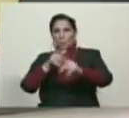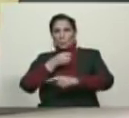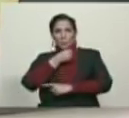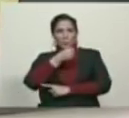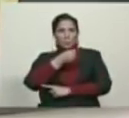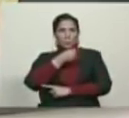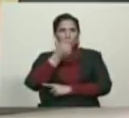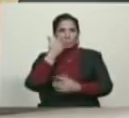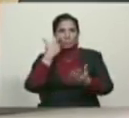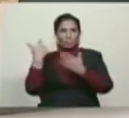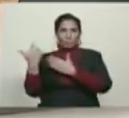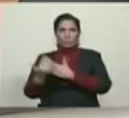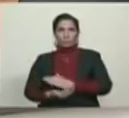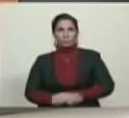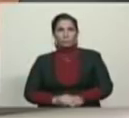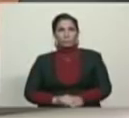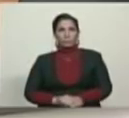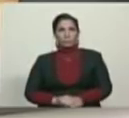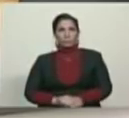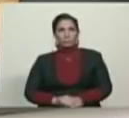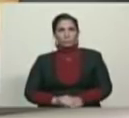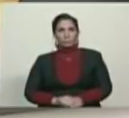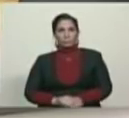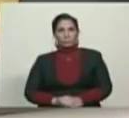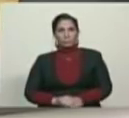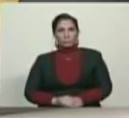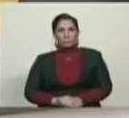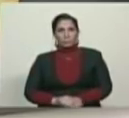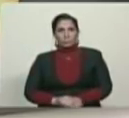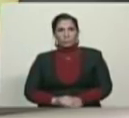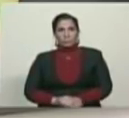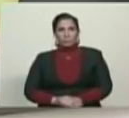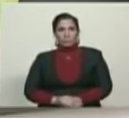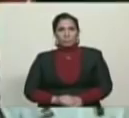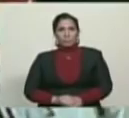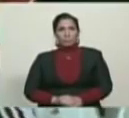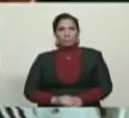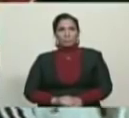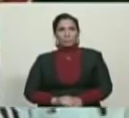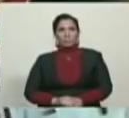de prensa. En el lugar se encuentra Marbeli Fernández y con ella nos enlazamos de inmediato.